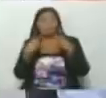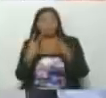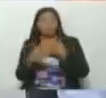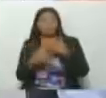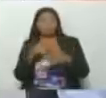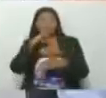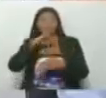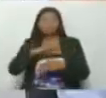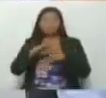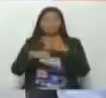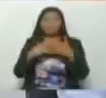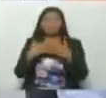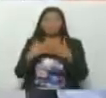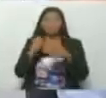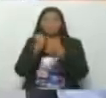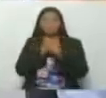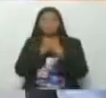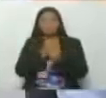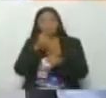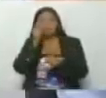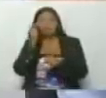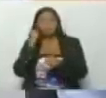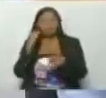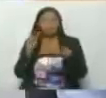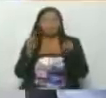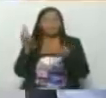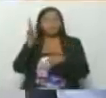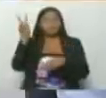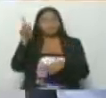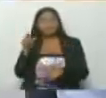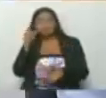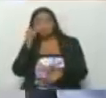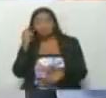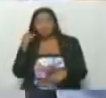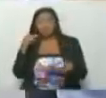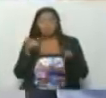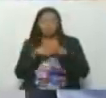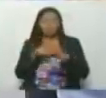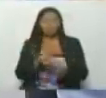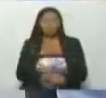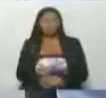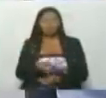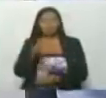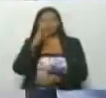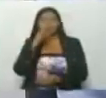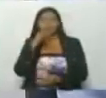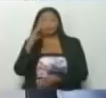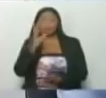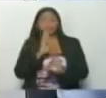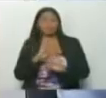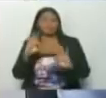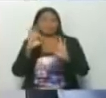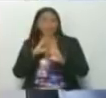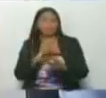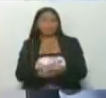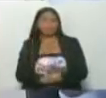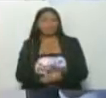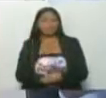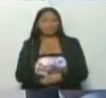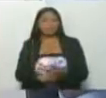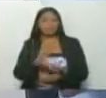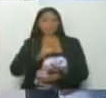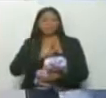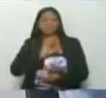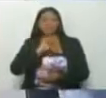histórica de los trabajadores venezolanos eso no cabe absolutamente ninguna duda esa es una de las fortalezas más